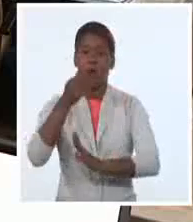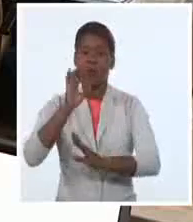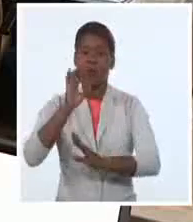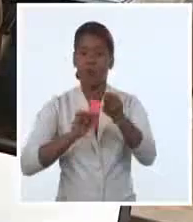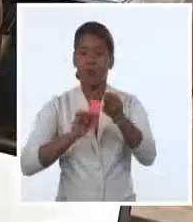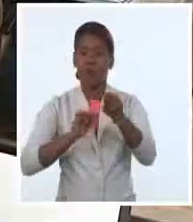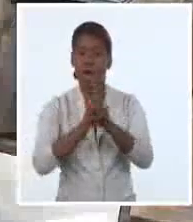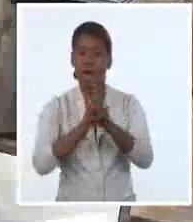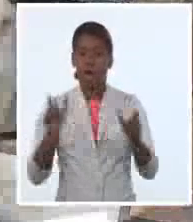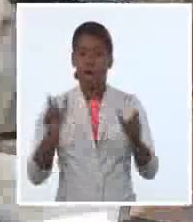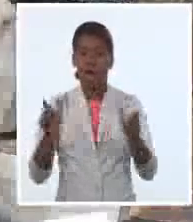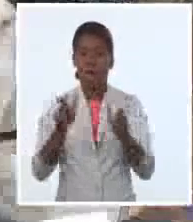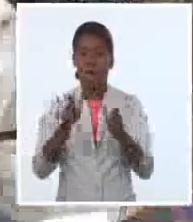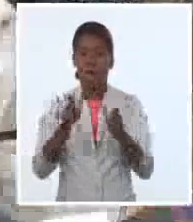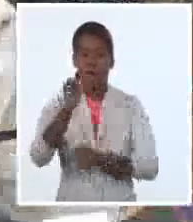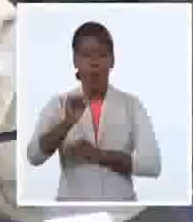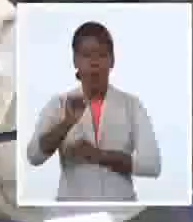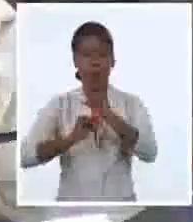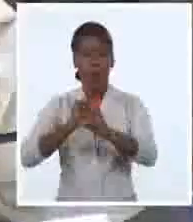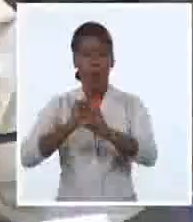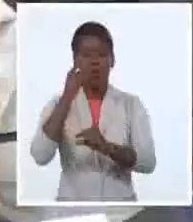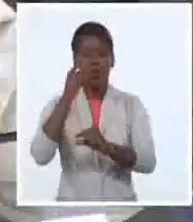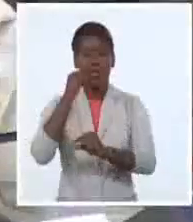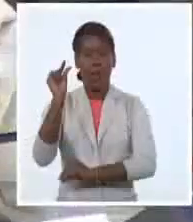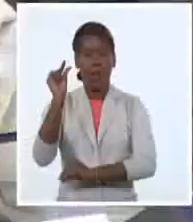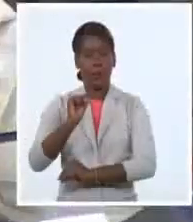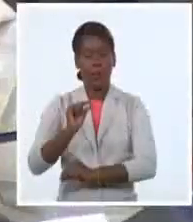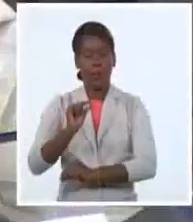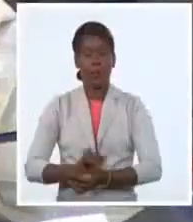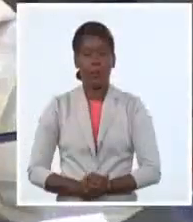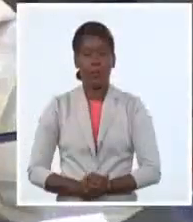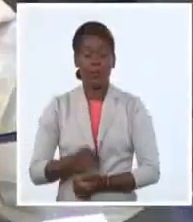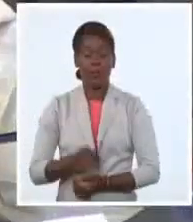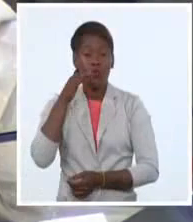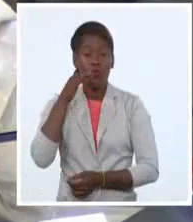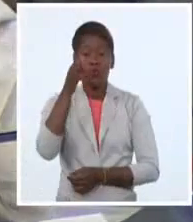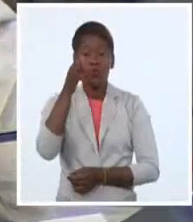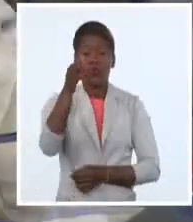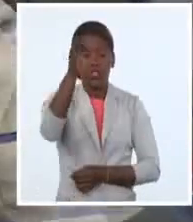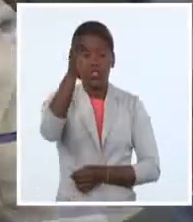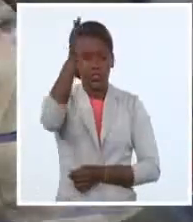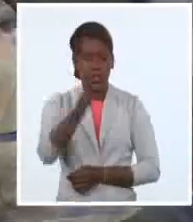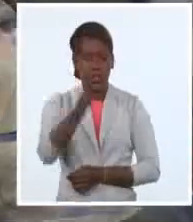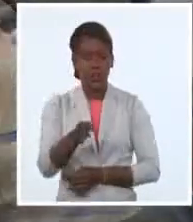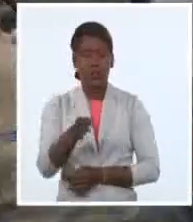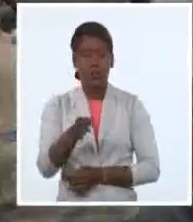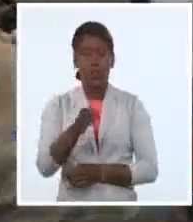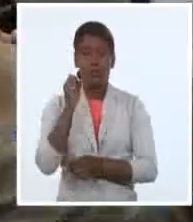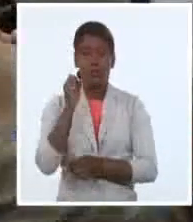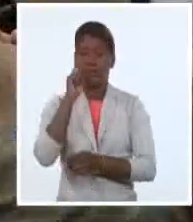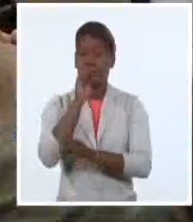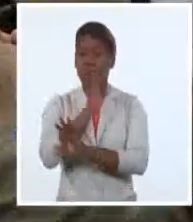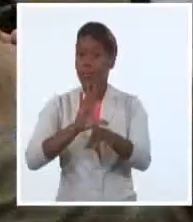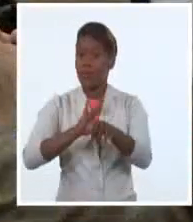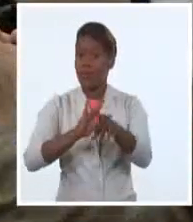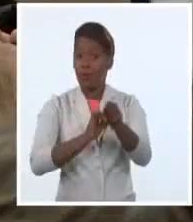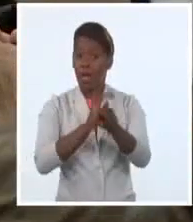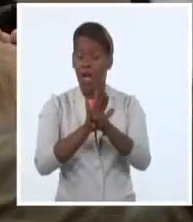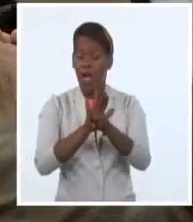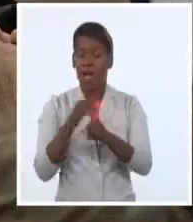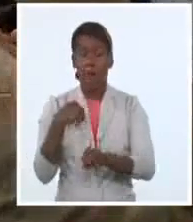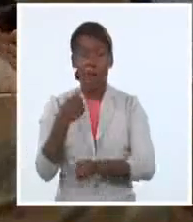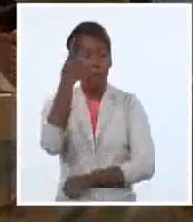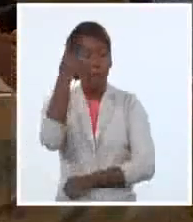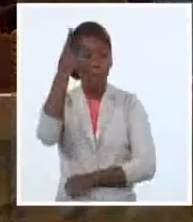pandemia. Cuando en el futuro más inmediato repasemos estos años, habrá que hablar en primer lugar del personal de la salud, de